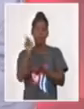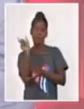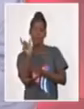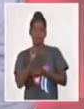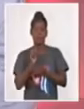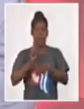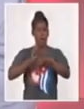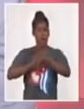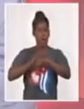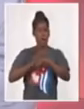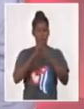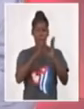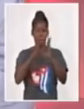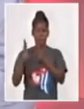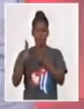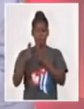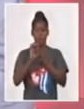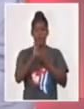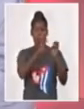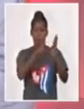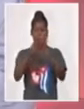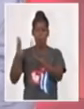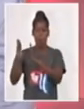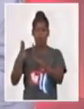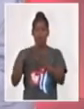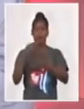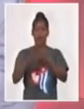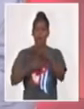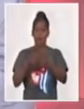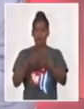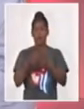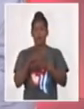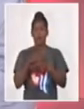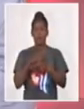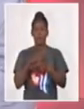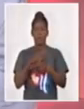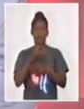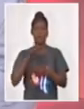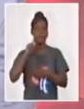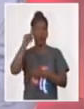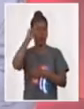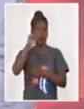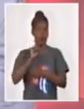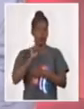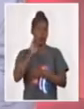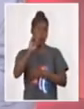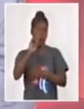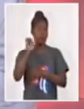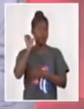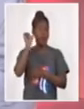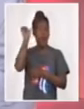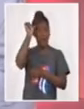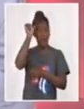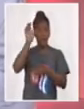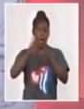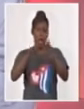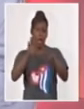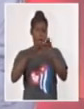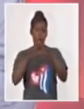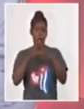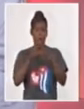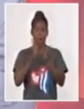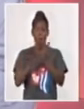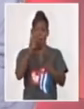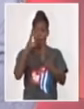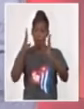decidir que se realice los fines de semana o determinados fines de semana en el mes, viernes,